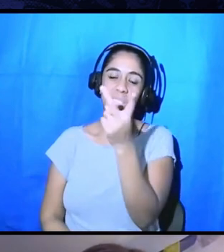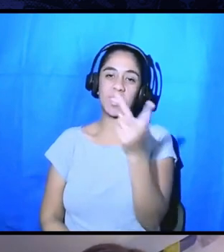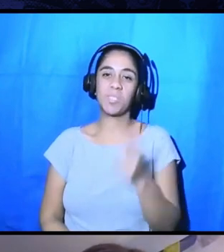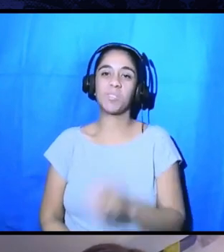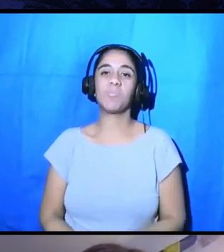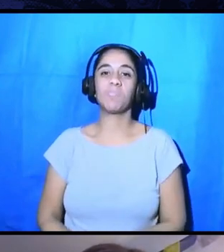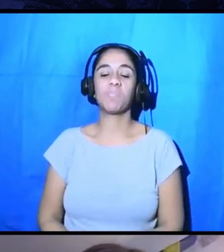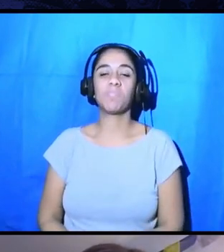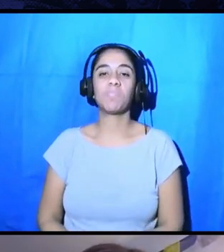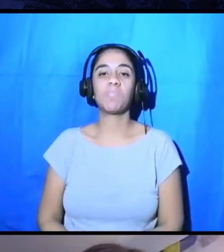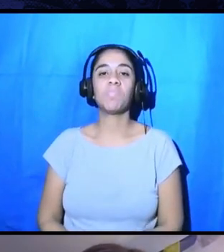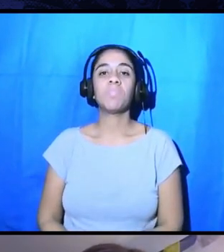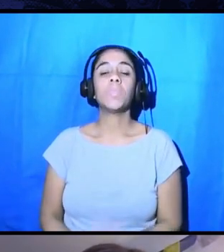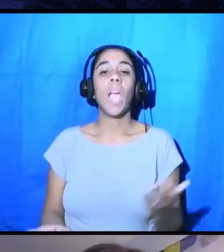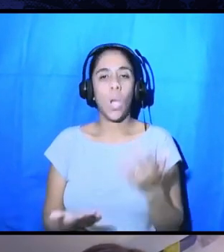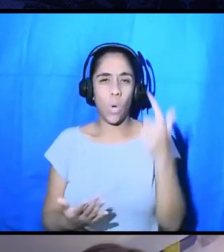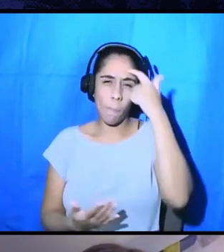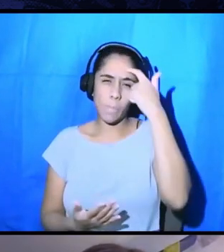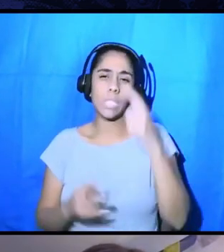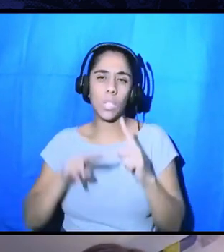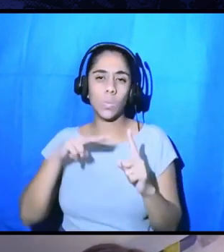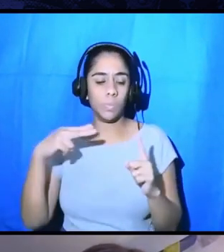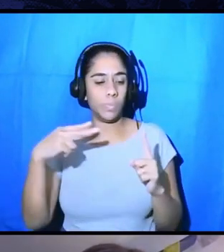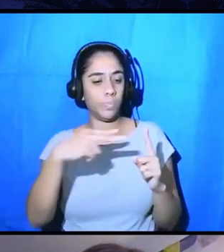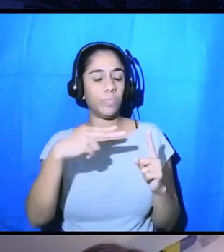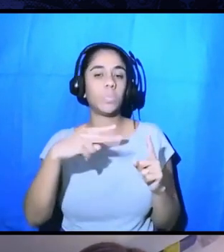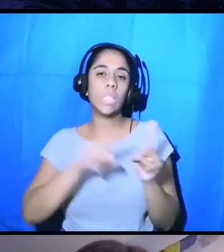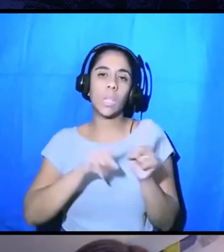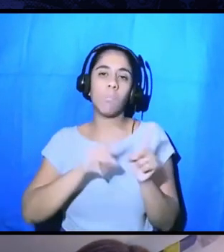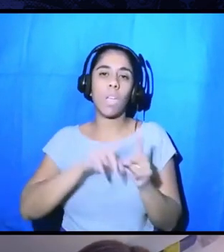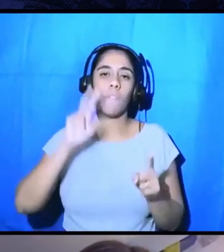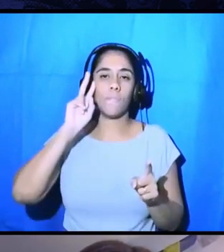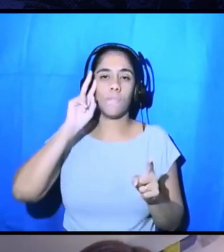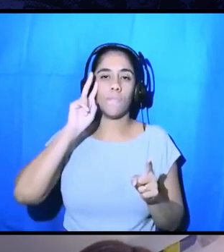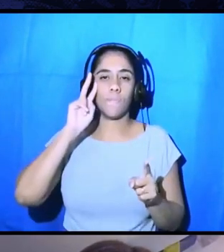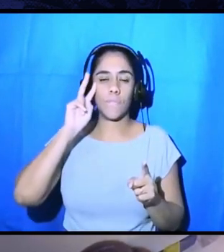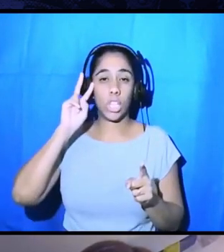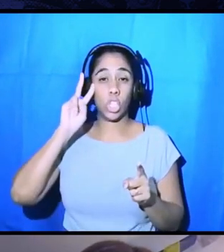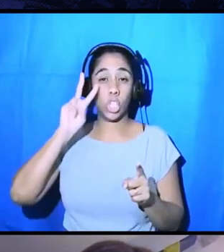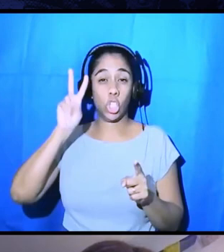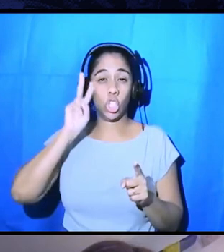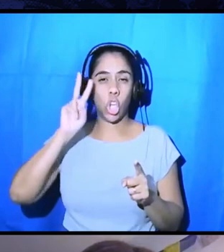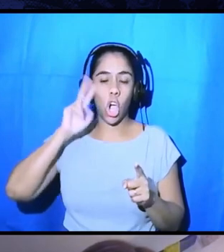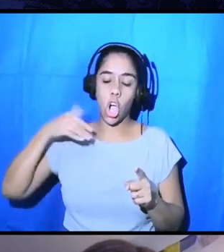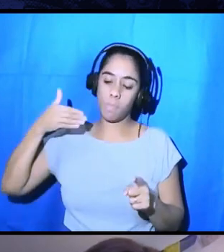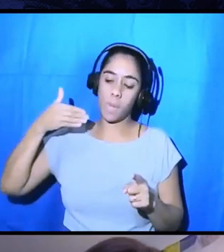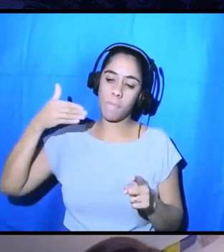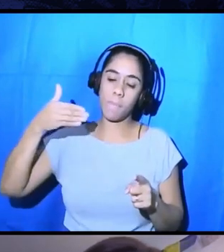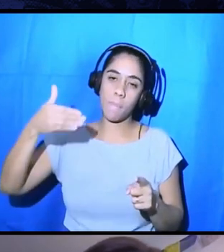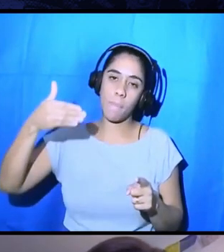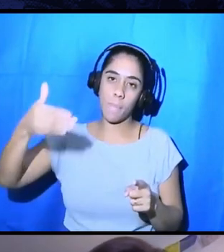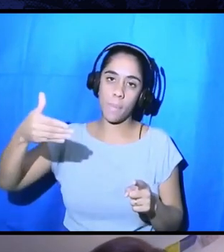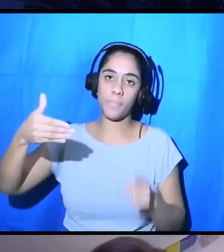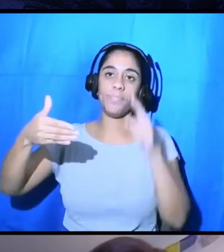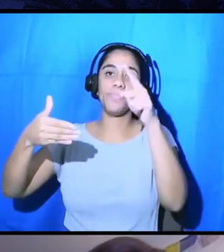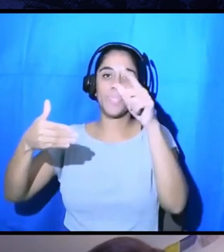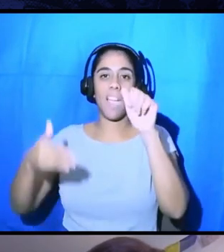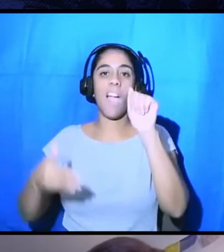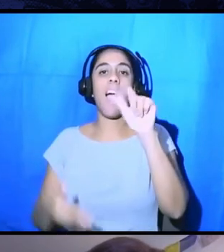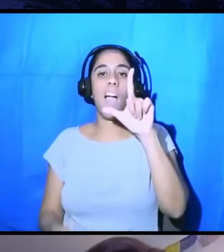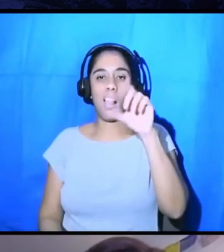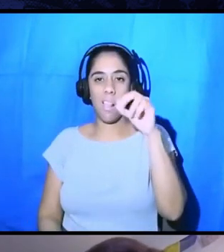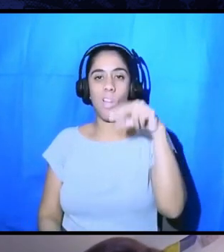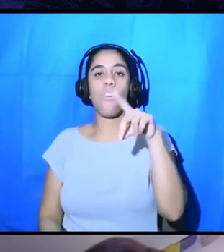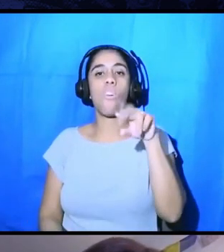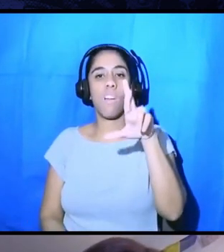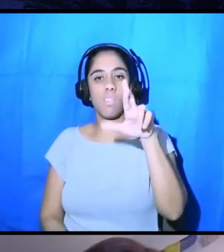partindo agora de uma perspectiva histórica a Londra comentou com a gente um pouco antes também falou um pouco sobre o contexto